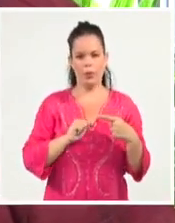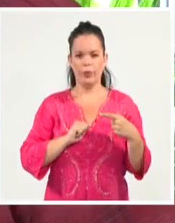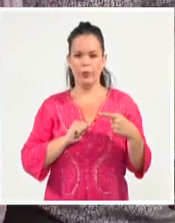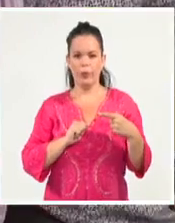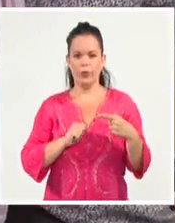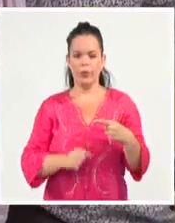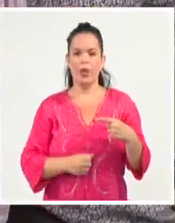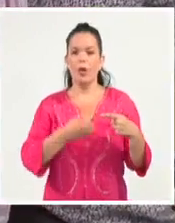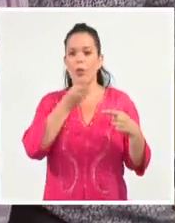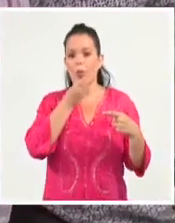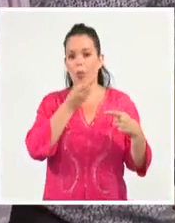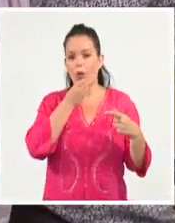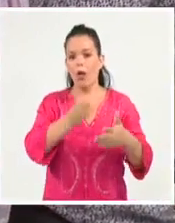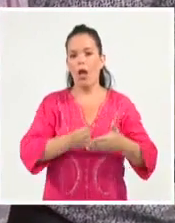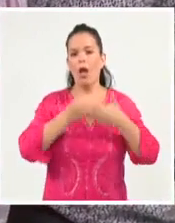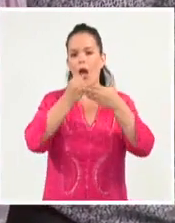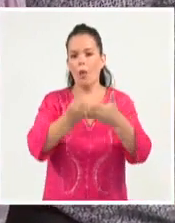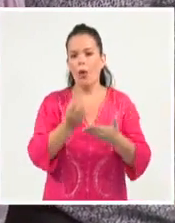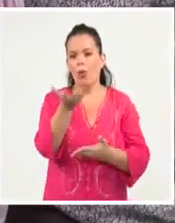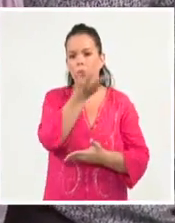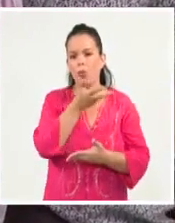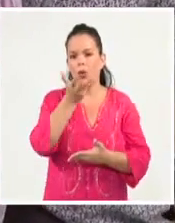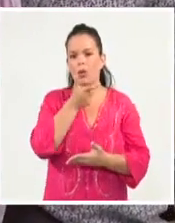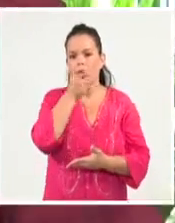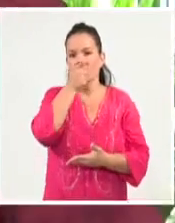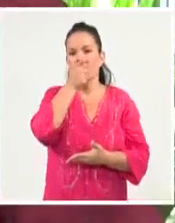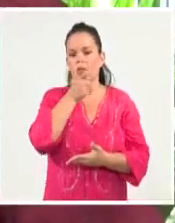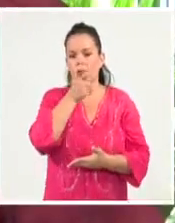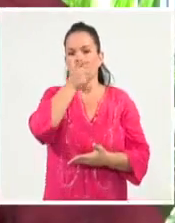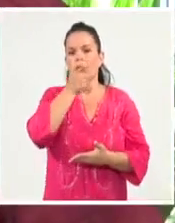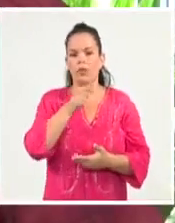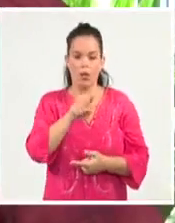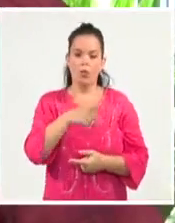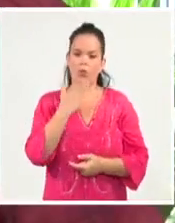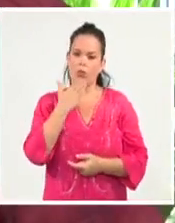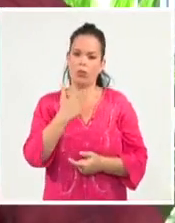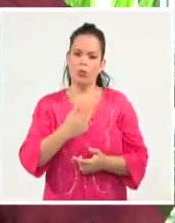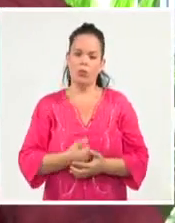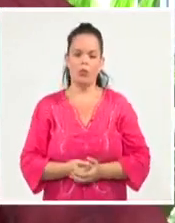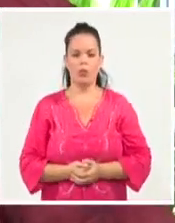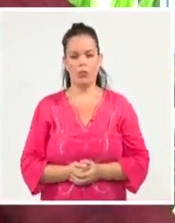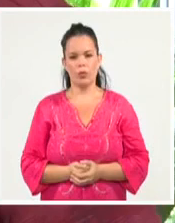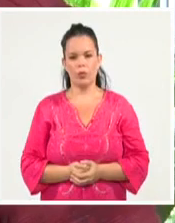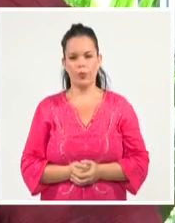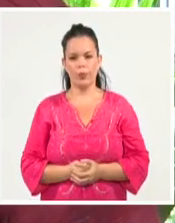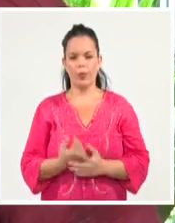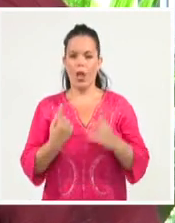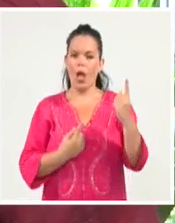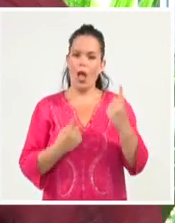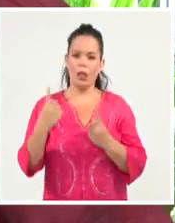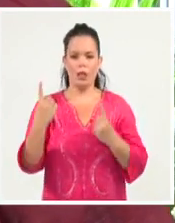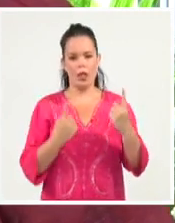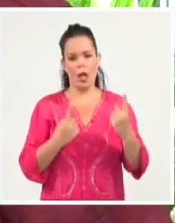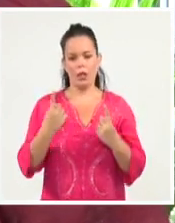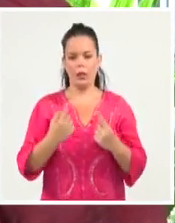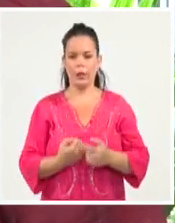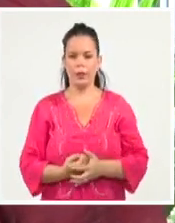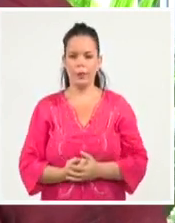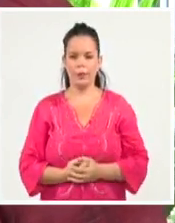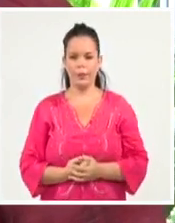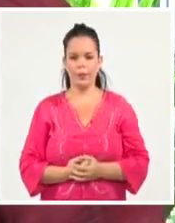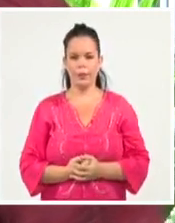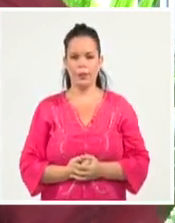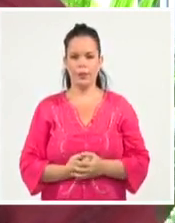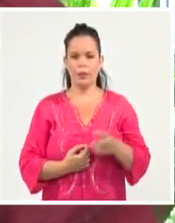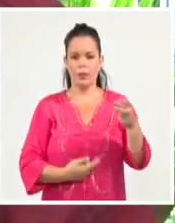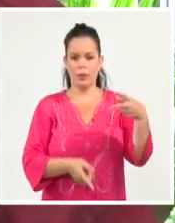la que se busca en qué menor tiempo posible poder buscar alguna alternativa para su solución. Además, se han